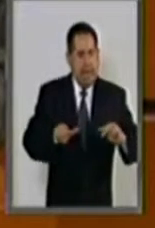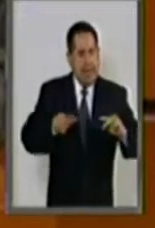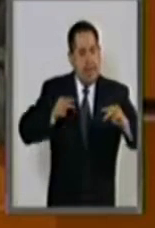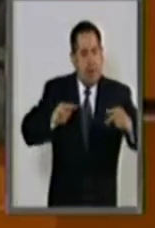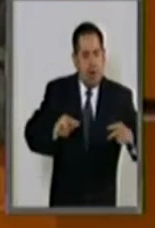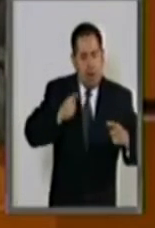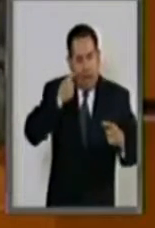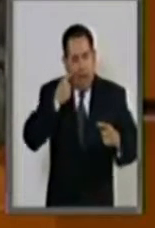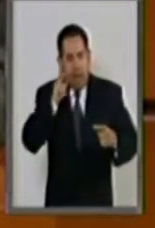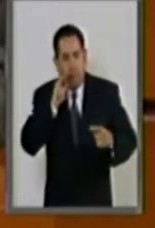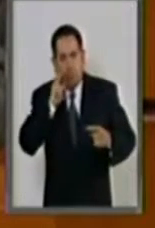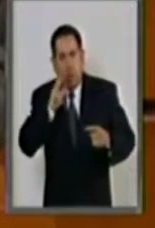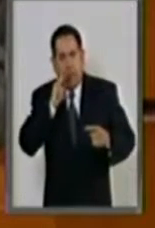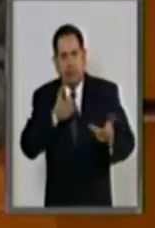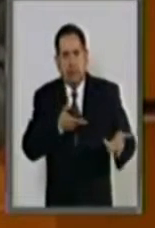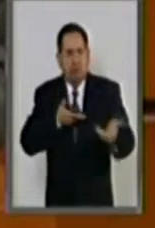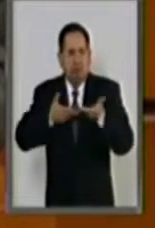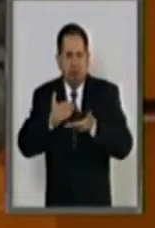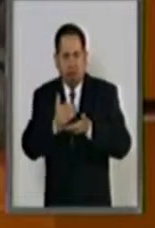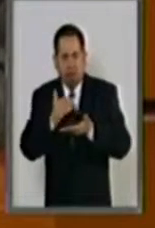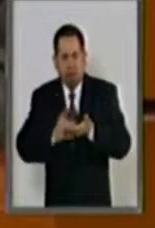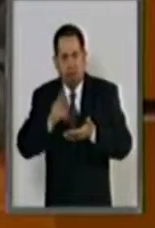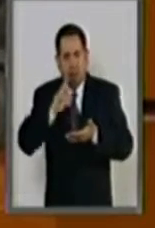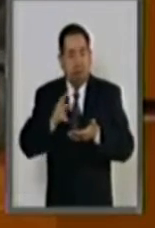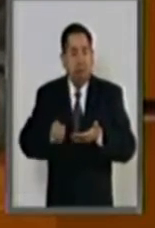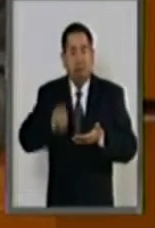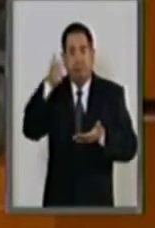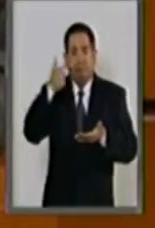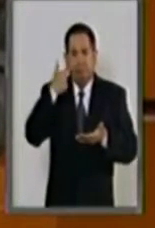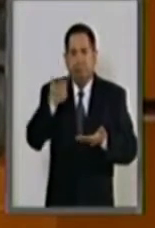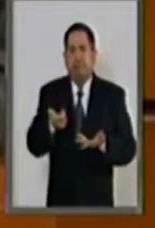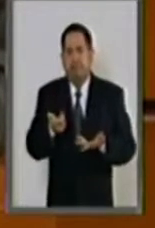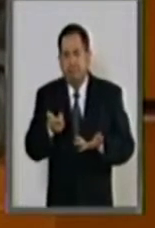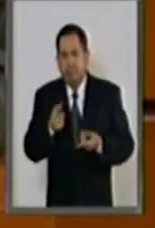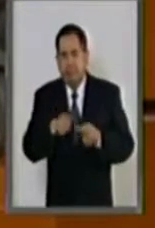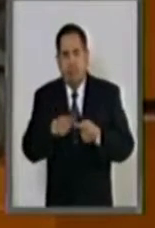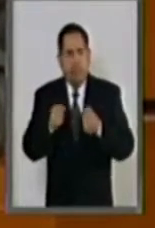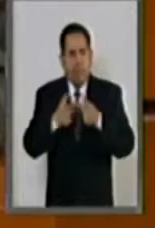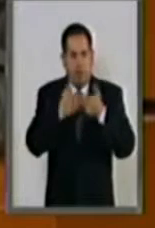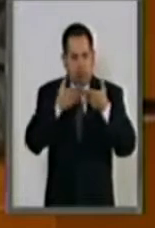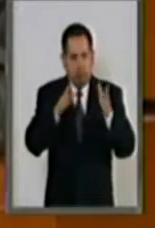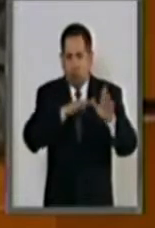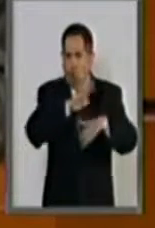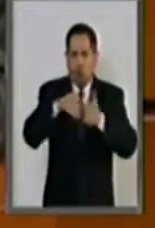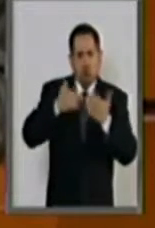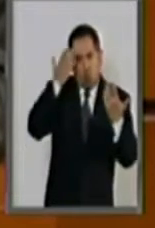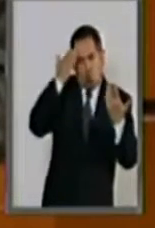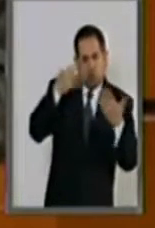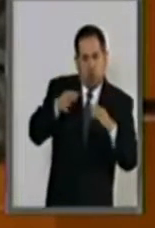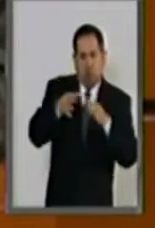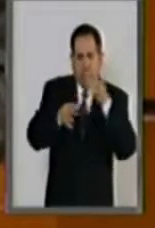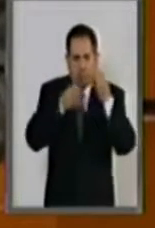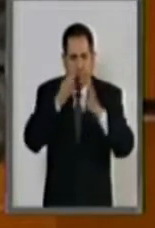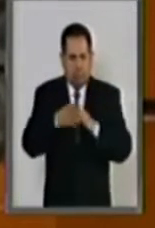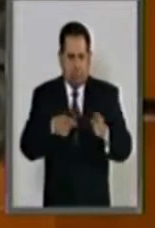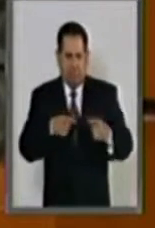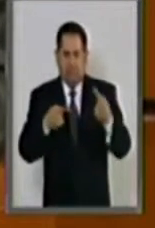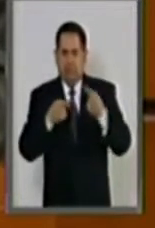acusatorio adversarial, en donde se privilegian los principios de publicidad,